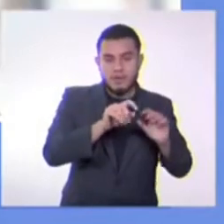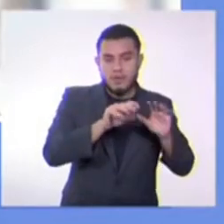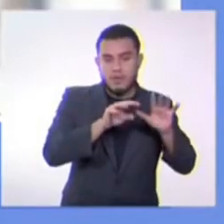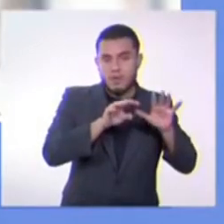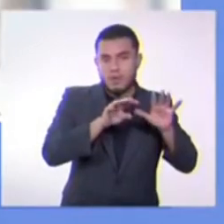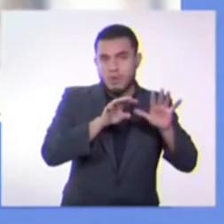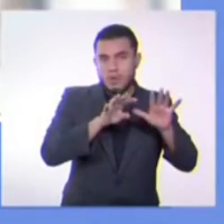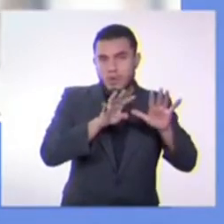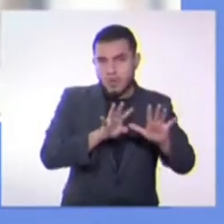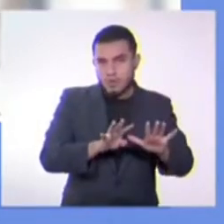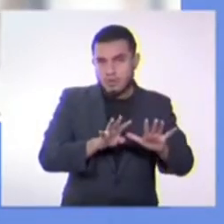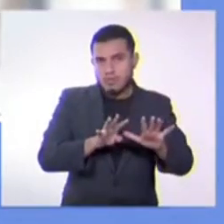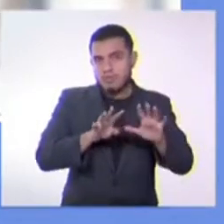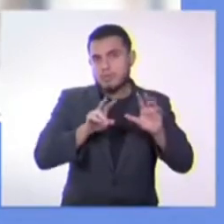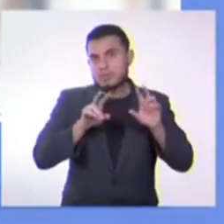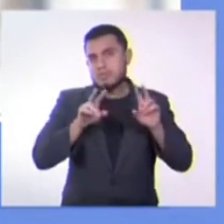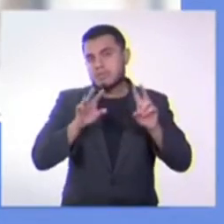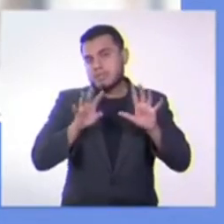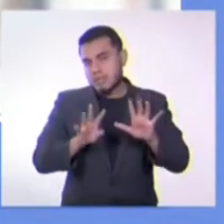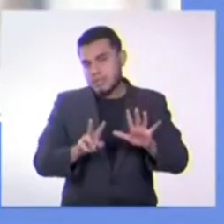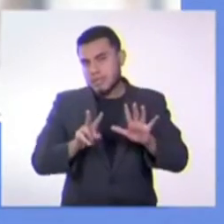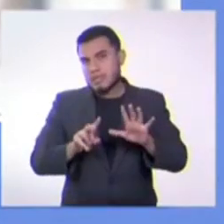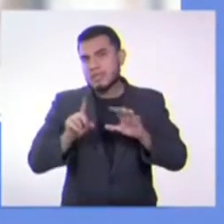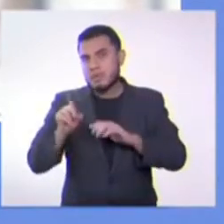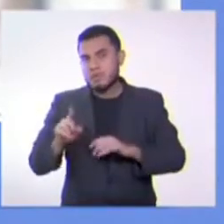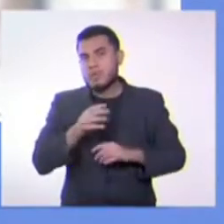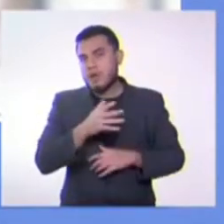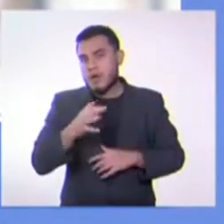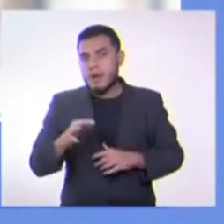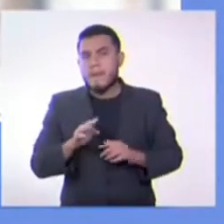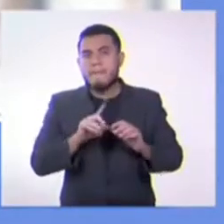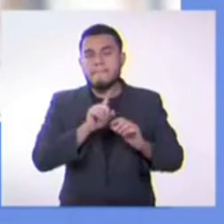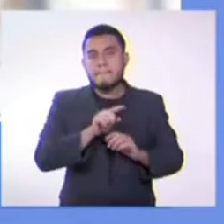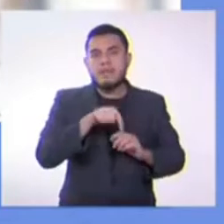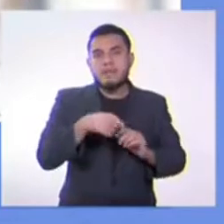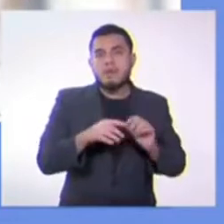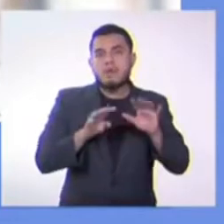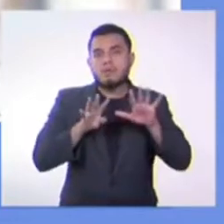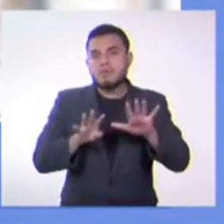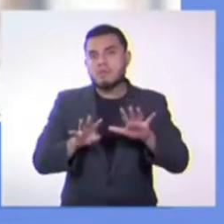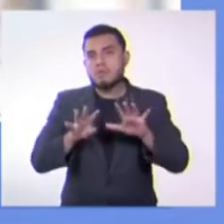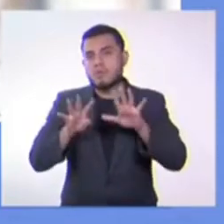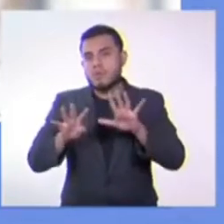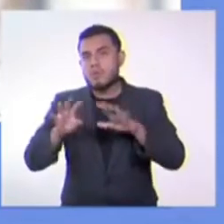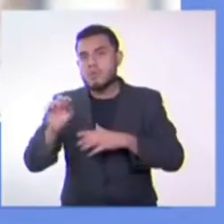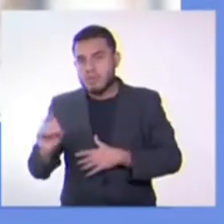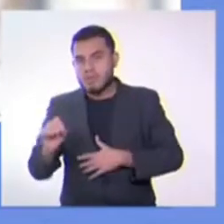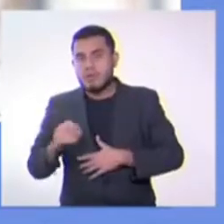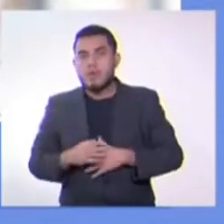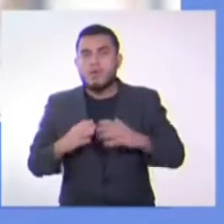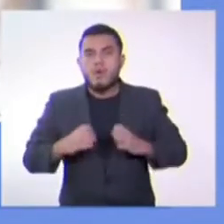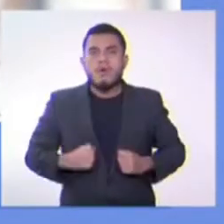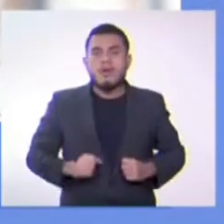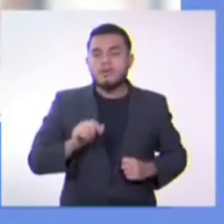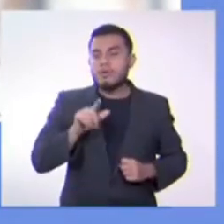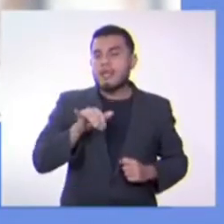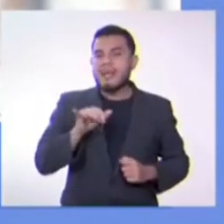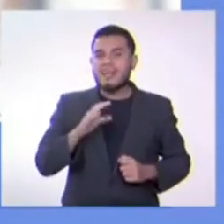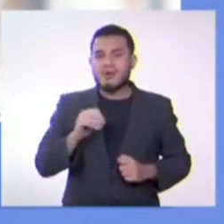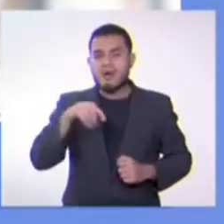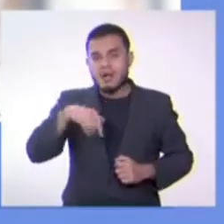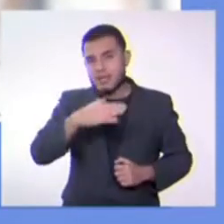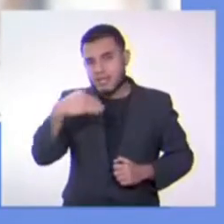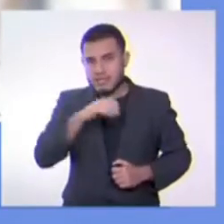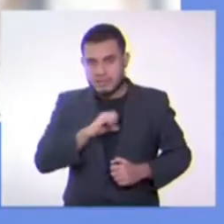a 1890, se propusieron políticamente la construcción de un Estado laico en El Salvador, es decir, buscaban